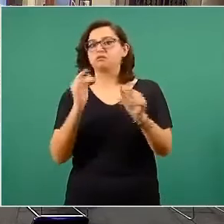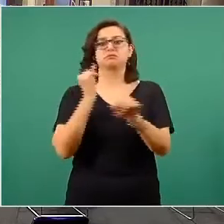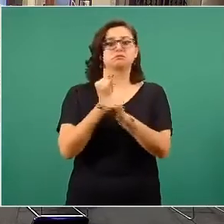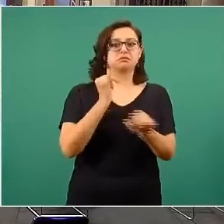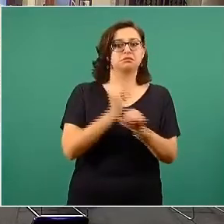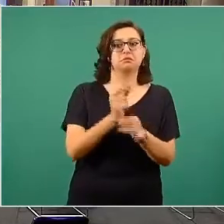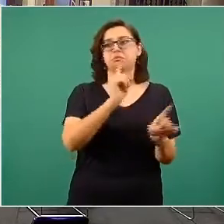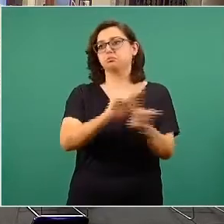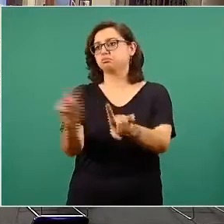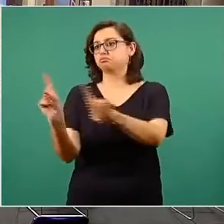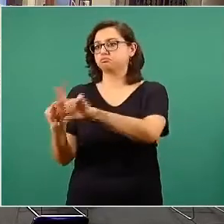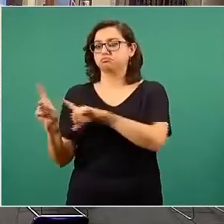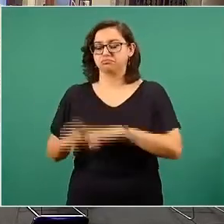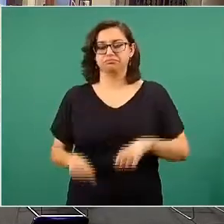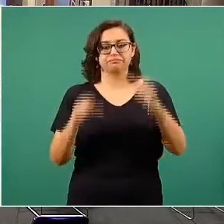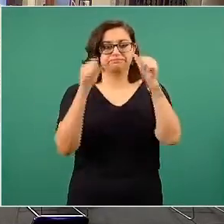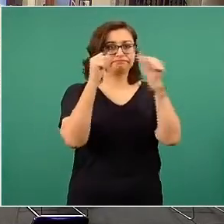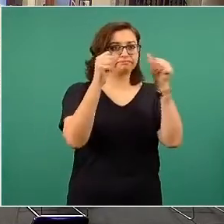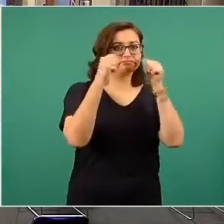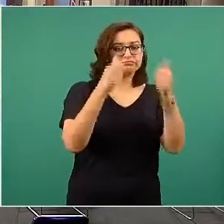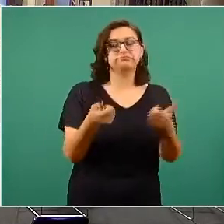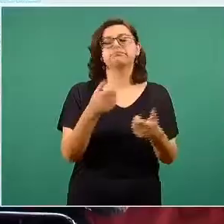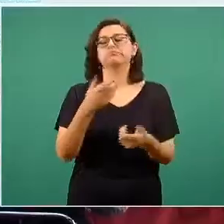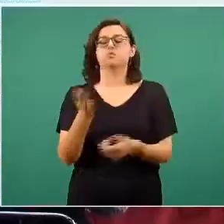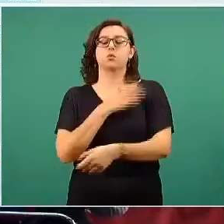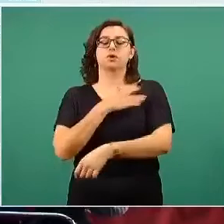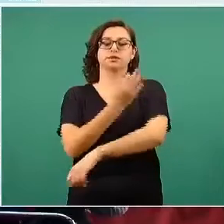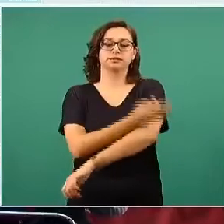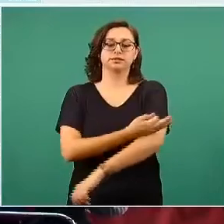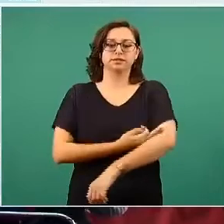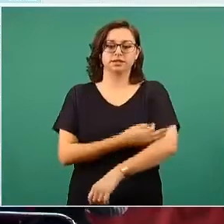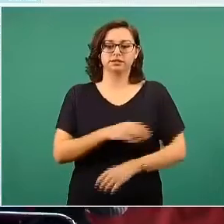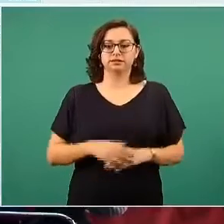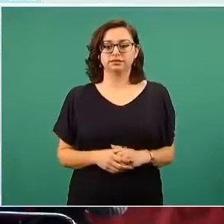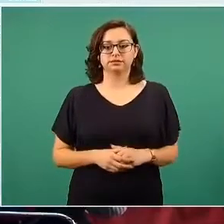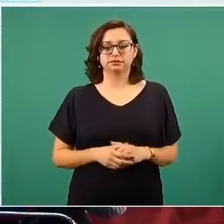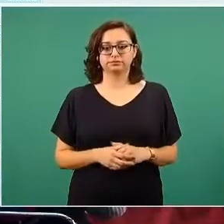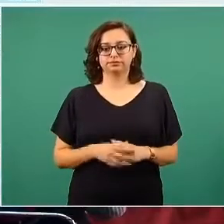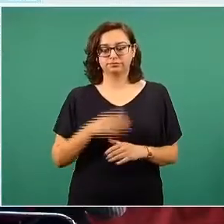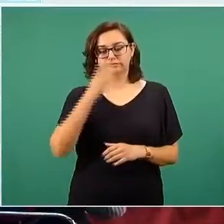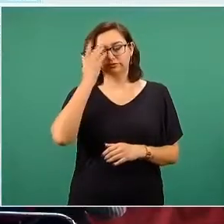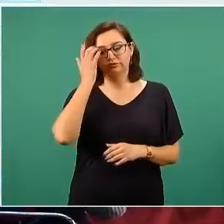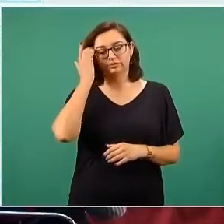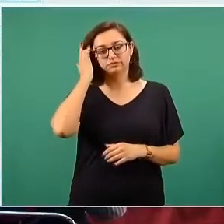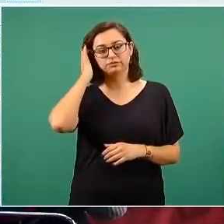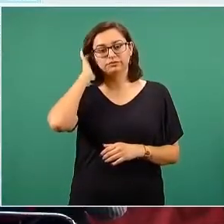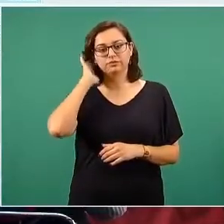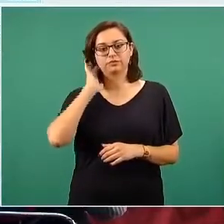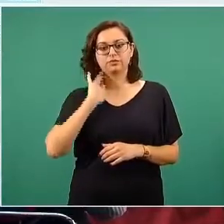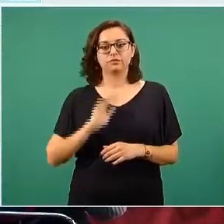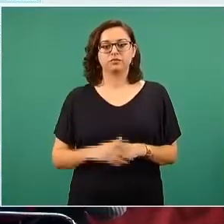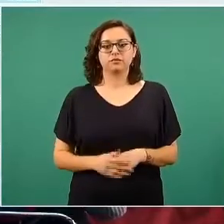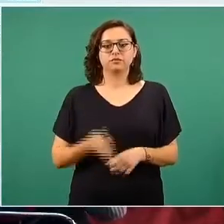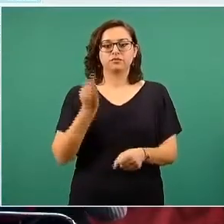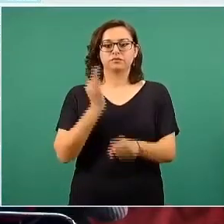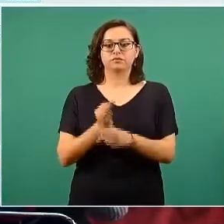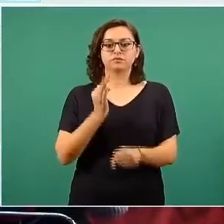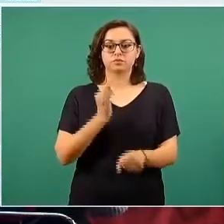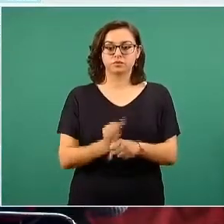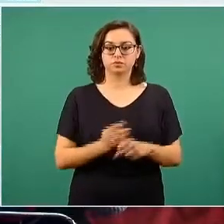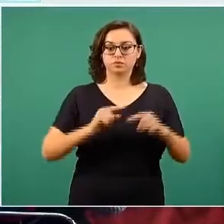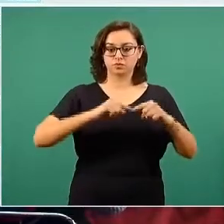diferentes medios de comunicación y sociales. Actualizamos rápidamente nuestras curvas epidémicas